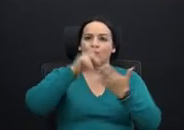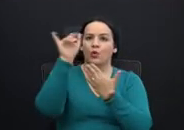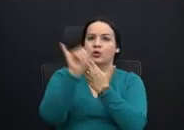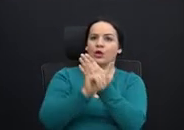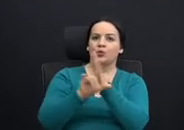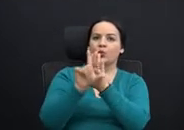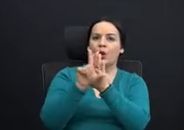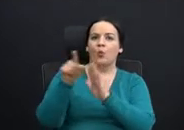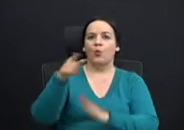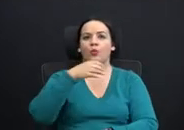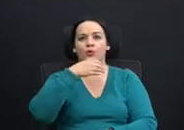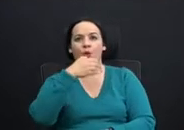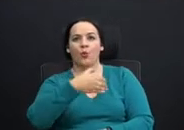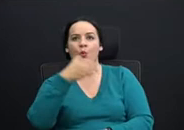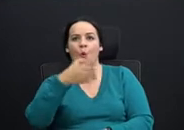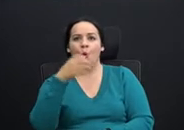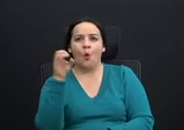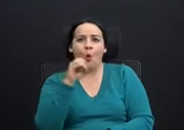recomendaría o ve más